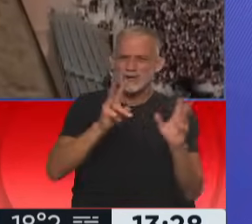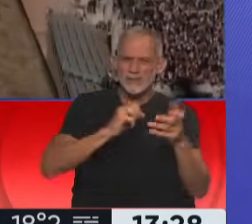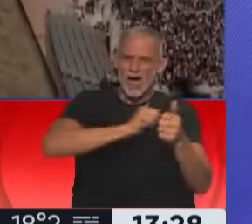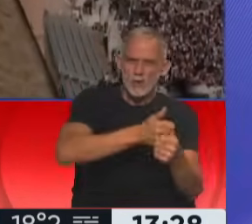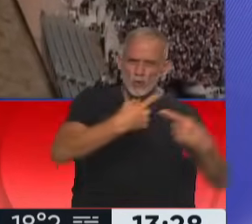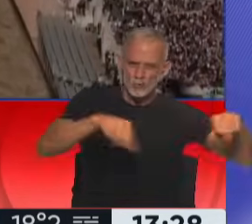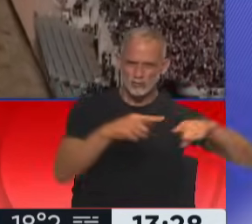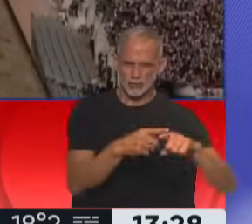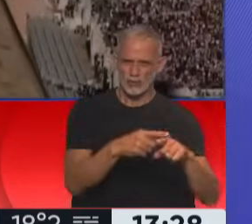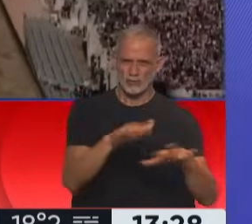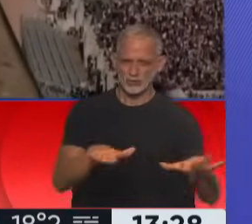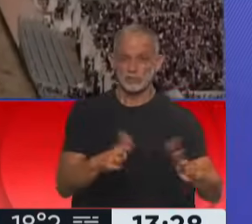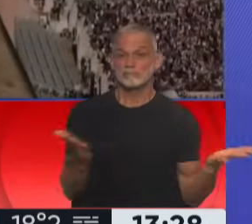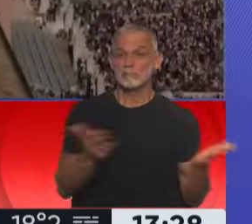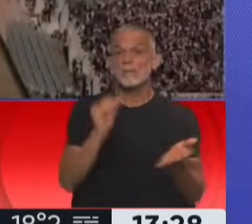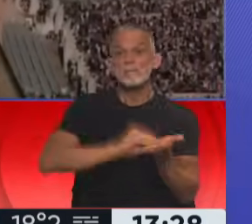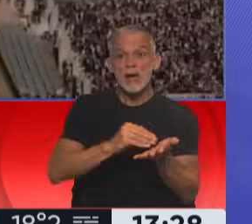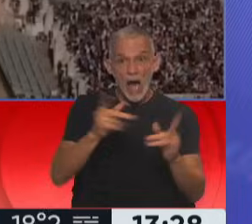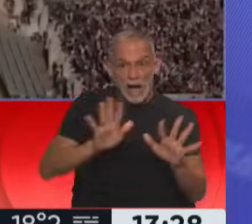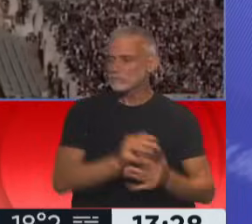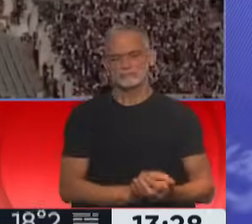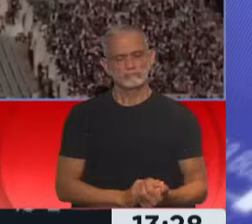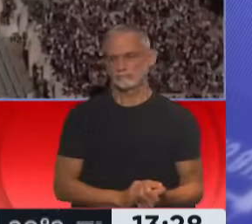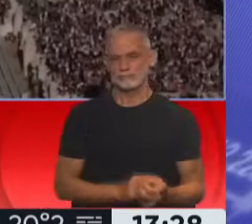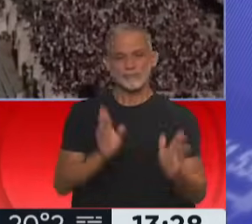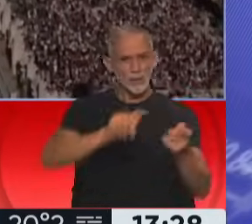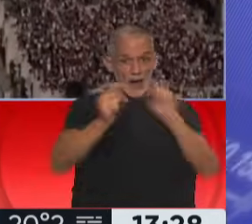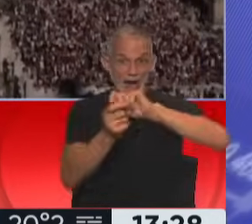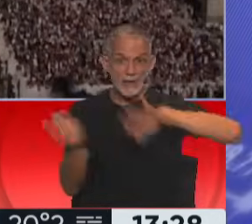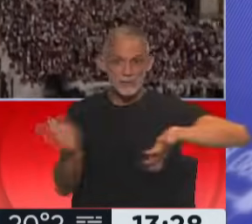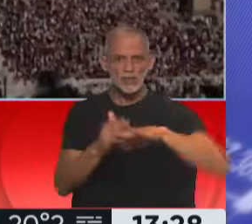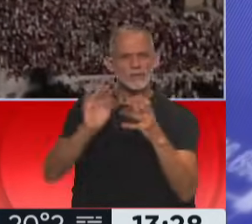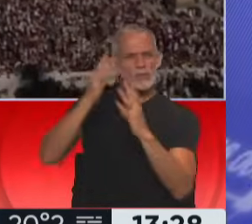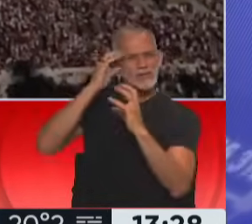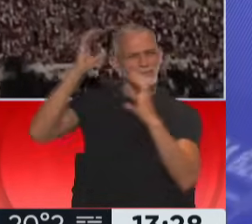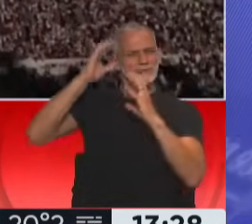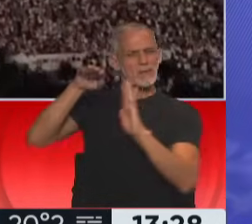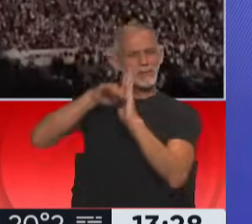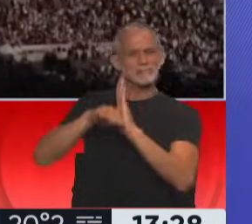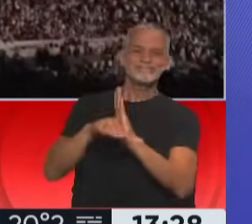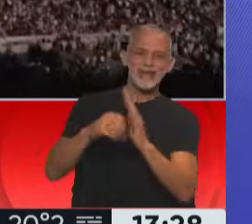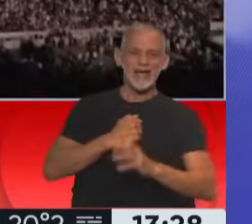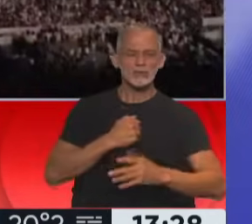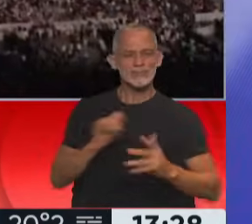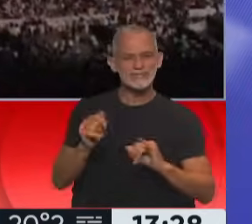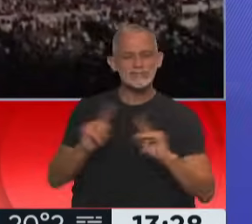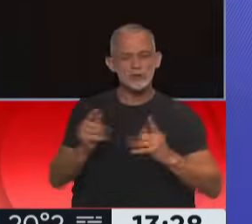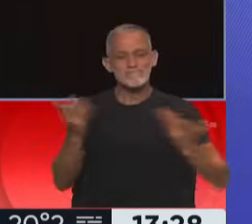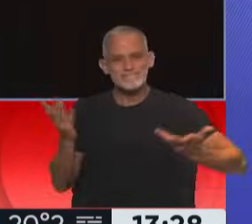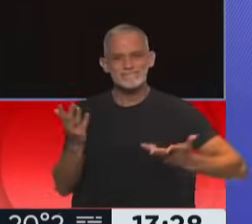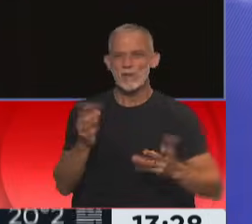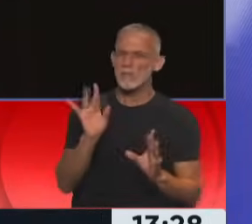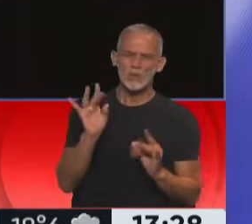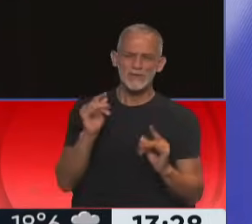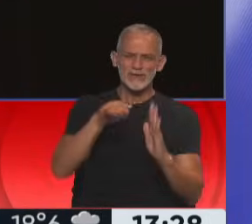podía volver a suceder, no podía volver a suceder. Ahora, cambios en el dogma Habrá que ver si se alcanzan. Es